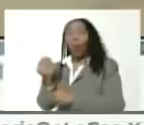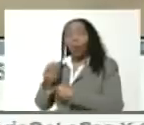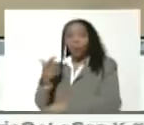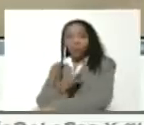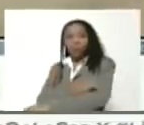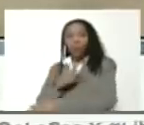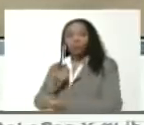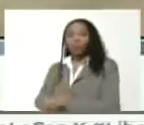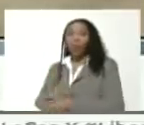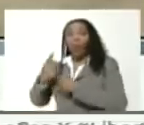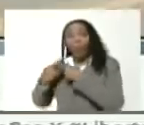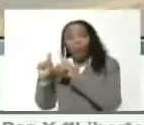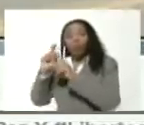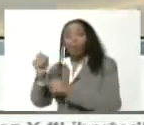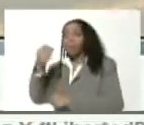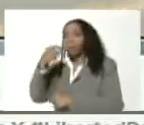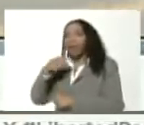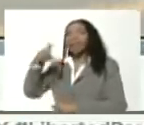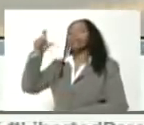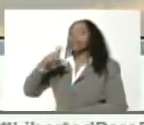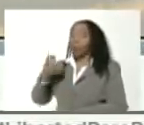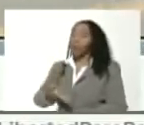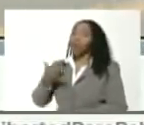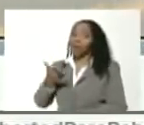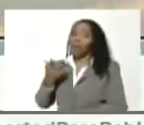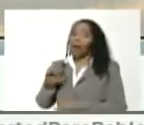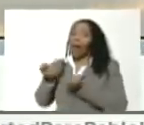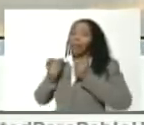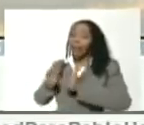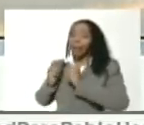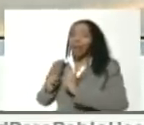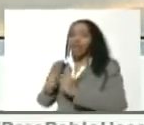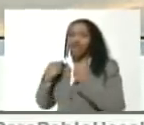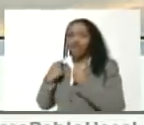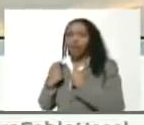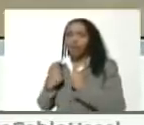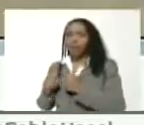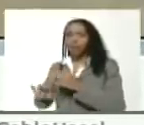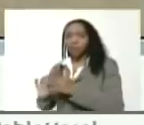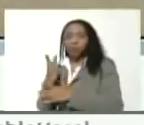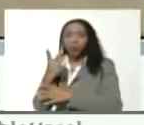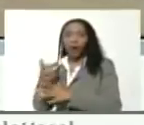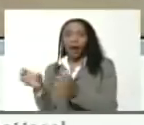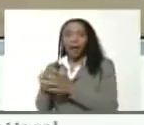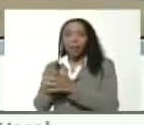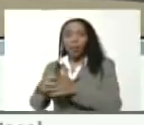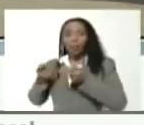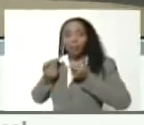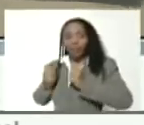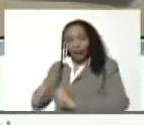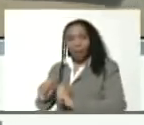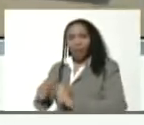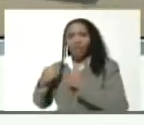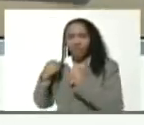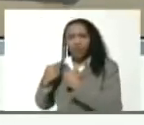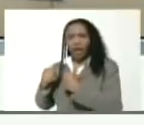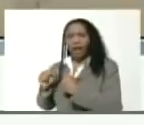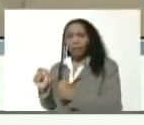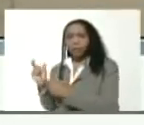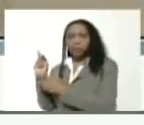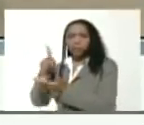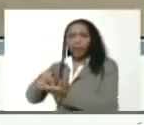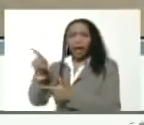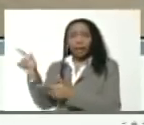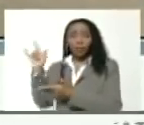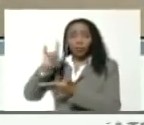así como otros medicamentos necesarios para las terapias intensivas. Fundamentalmente para el equipamiento de nuestras terapias intensivas es el lote que está llegando en este